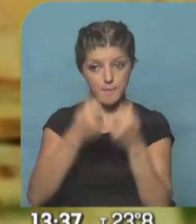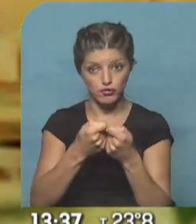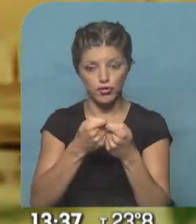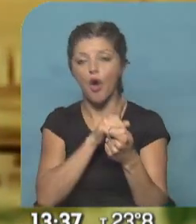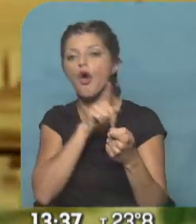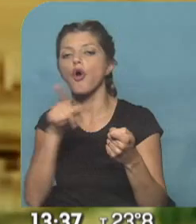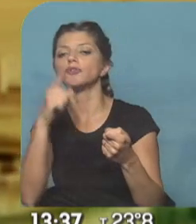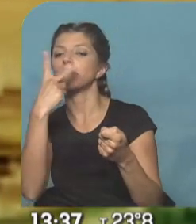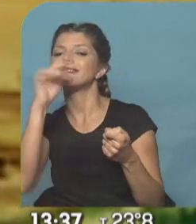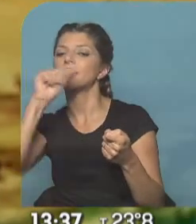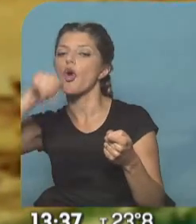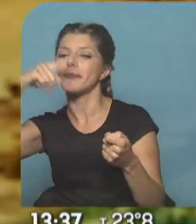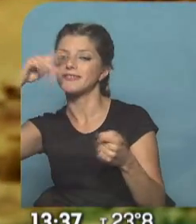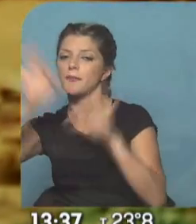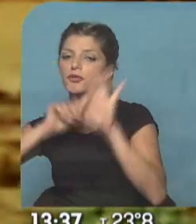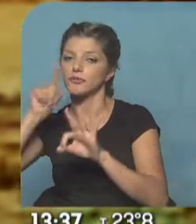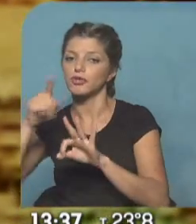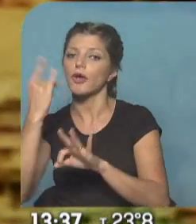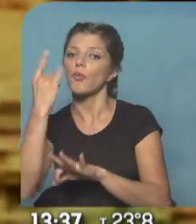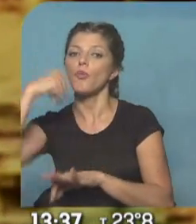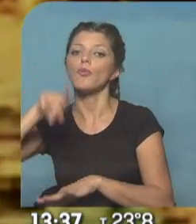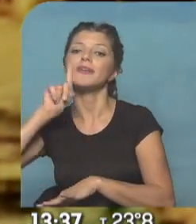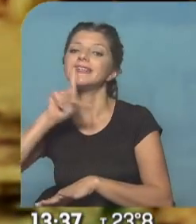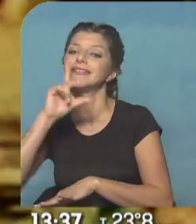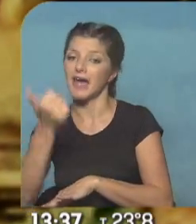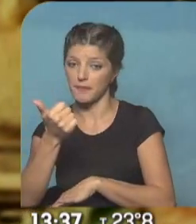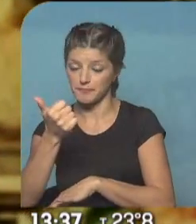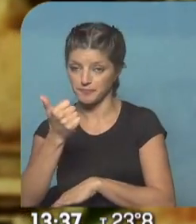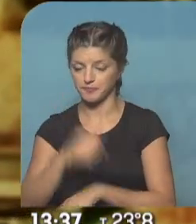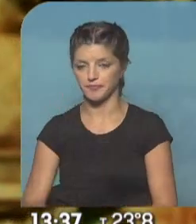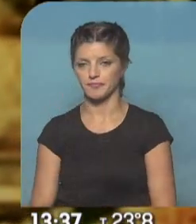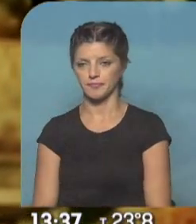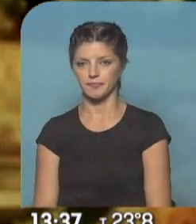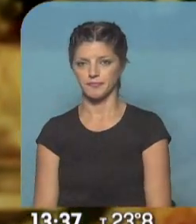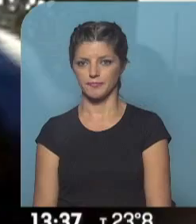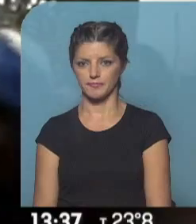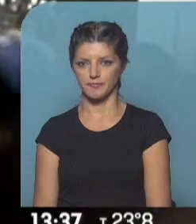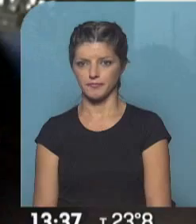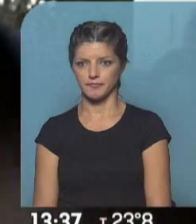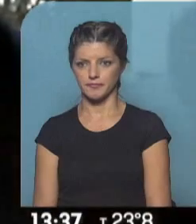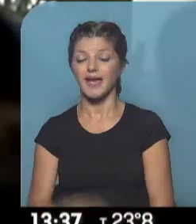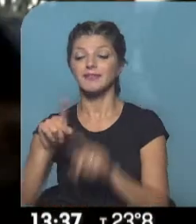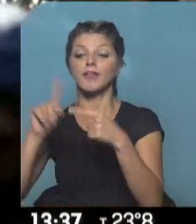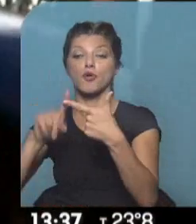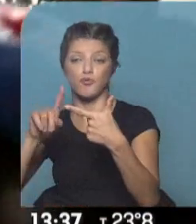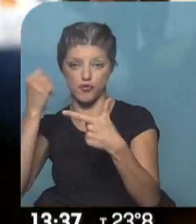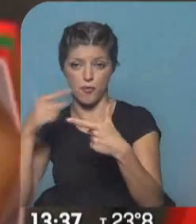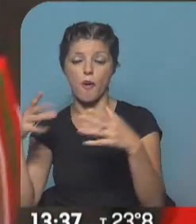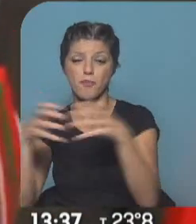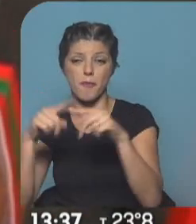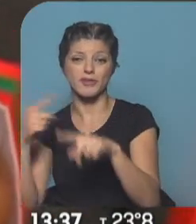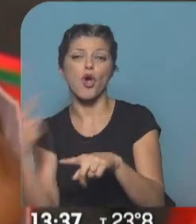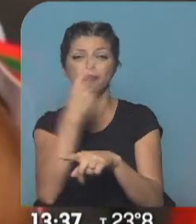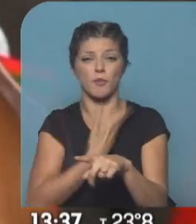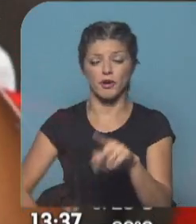contra el 26,7% de UNITA, o Unión Nacional para la Independencia Total de Angola, principal partido de oposición